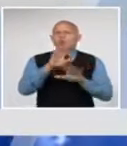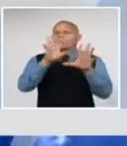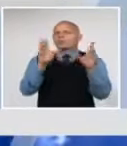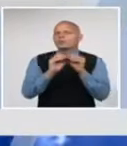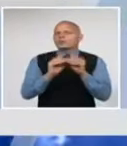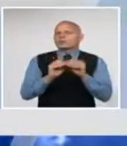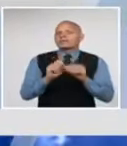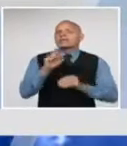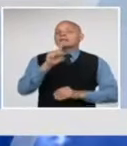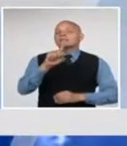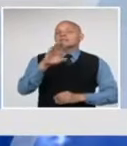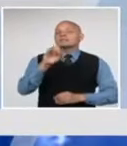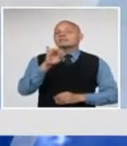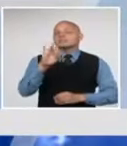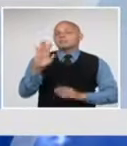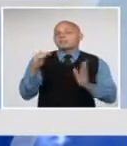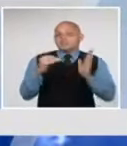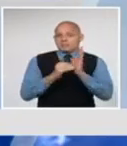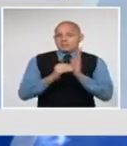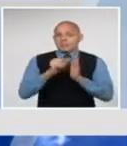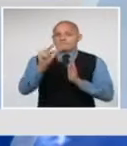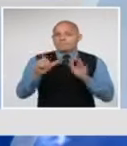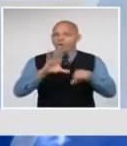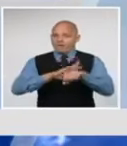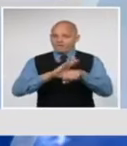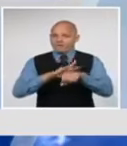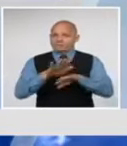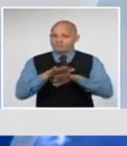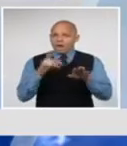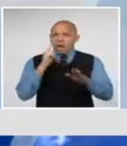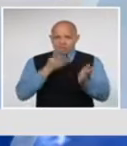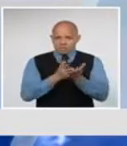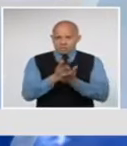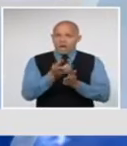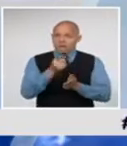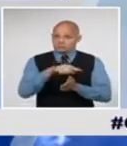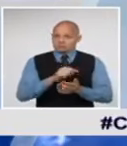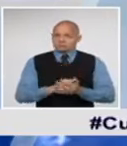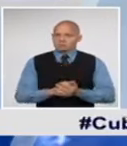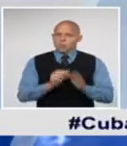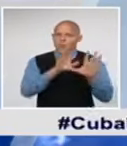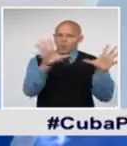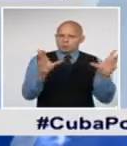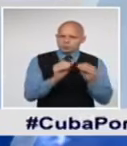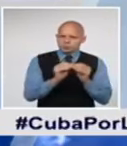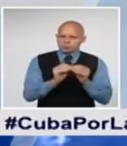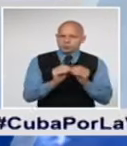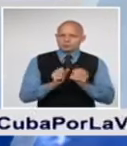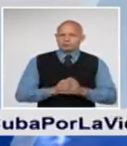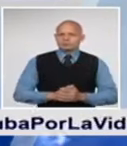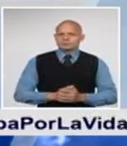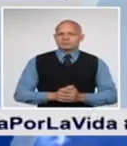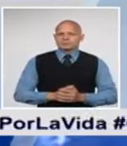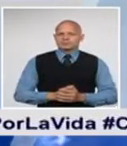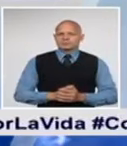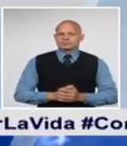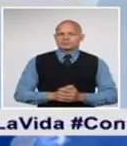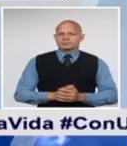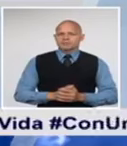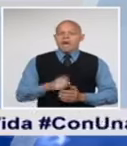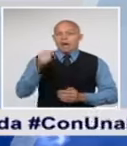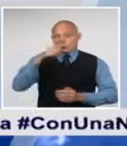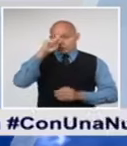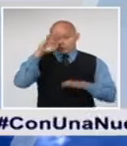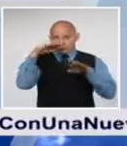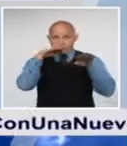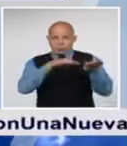107.622 pacientes diagnosticados con la enfermedad en todo el acumulado de la pandemia, mantiene ingresado